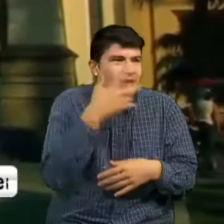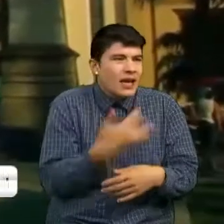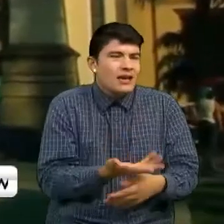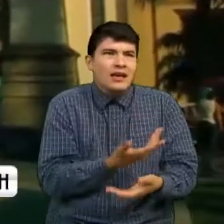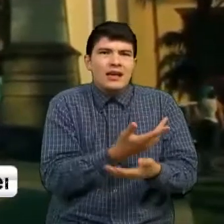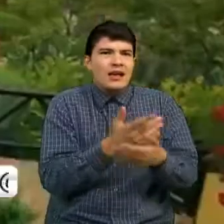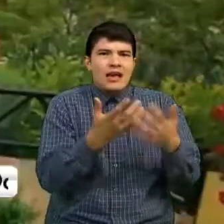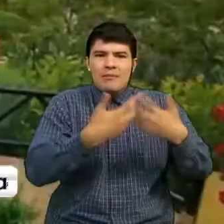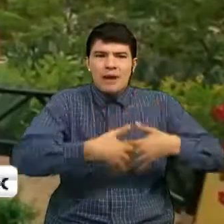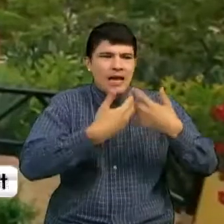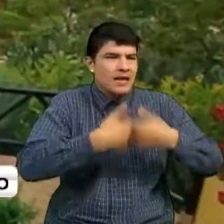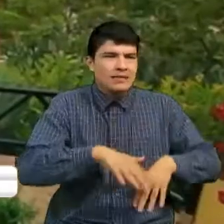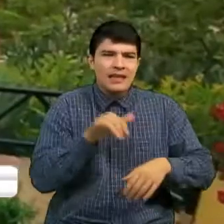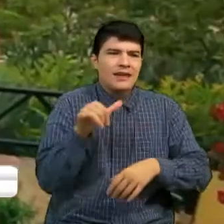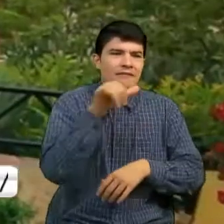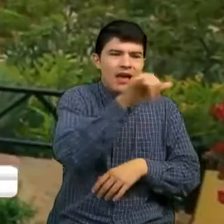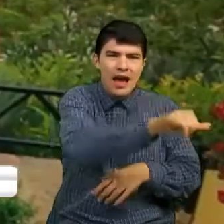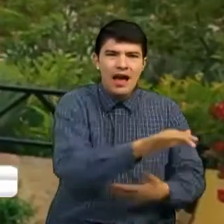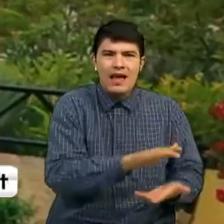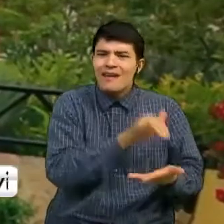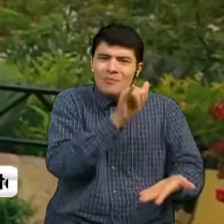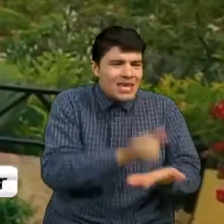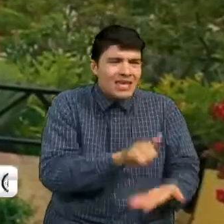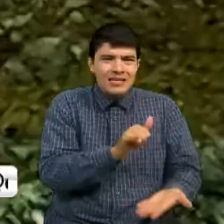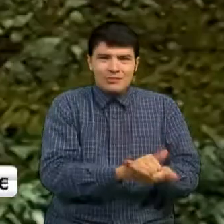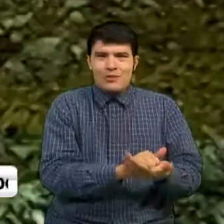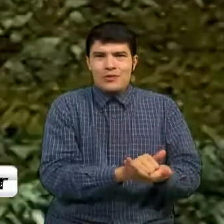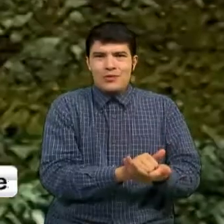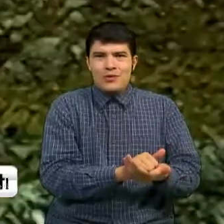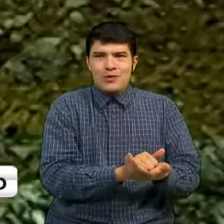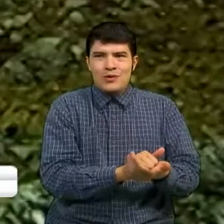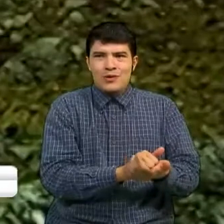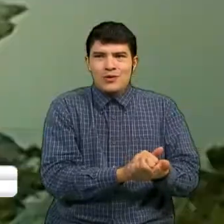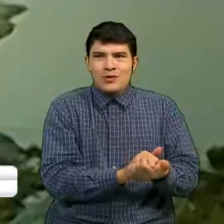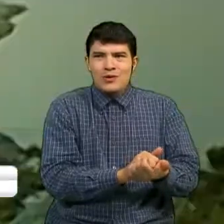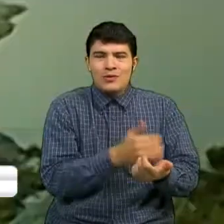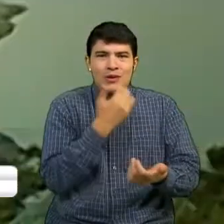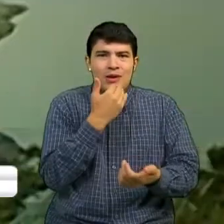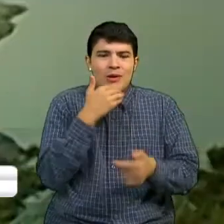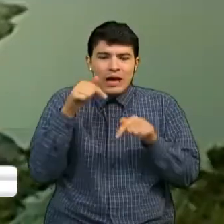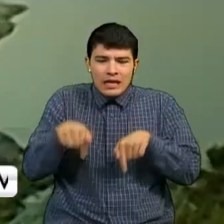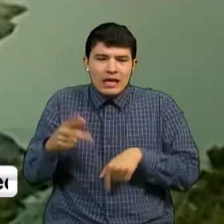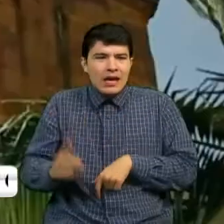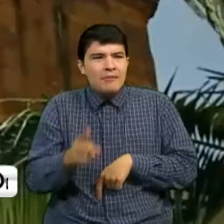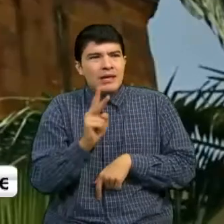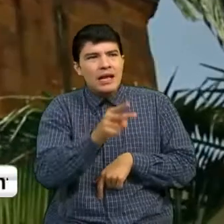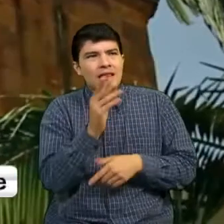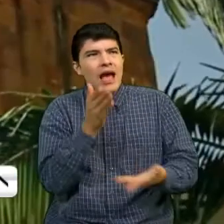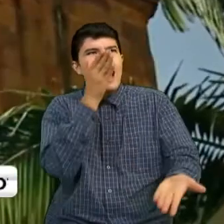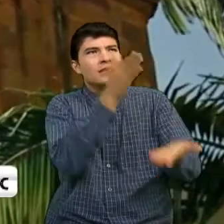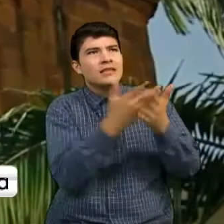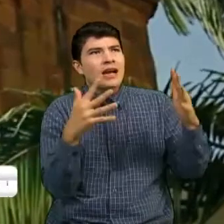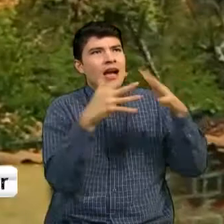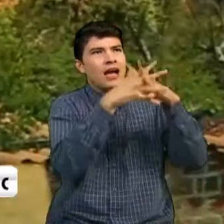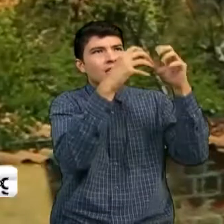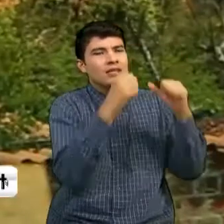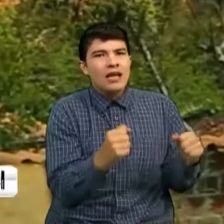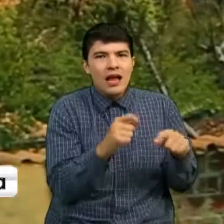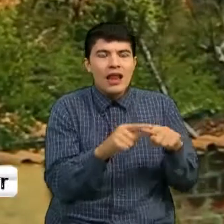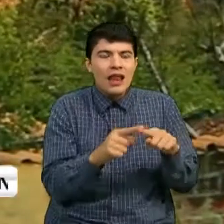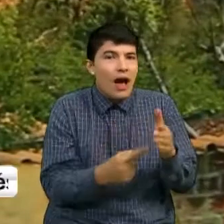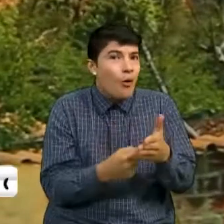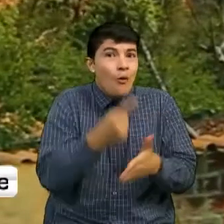ofrecer las agencias de viaje. Entonces, caminata de aquí hasta el Camón de Chicamocha. Entonces, la única